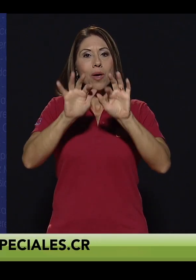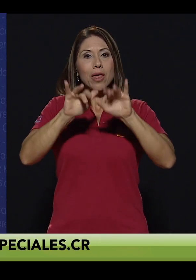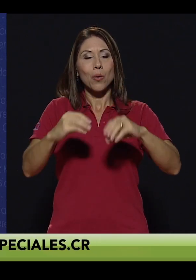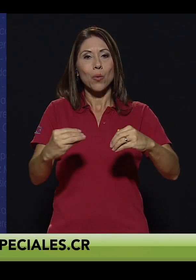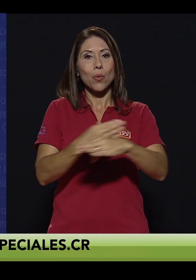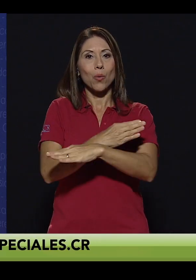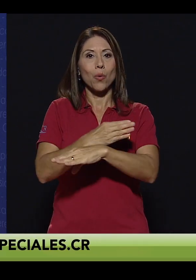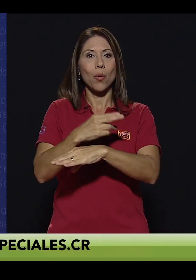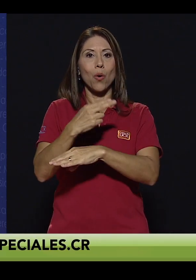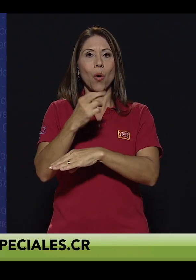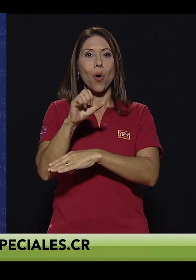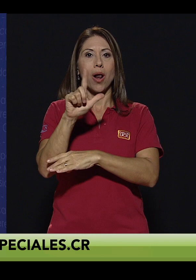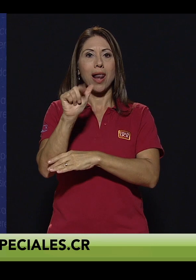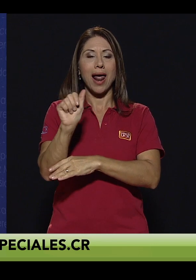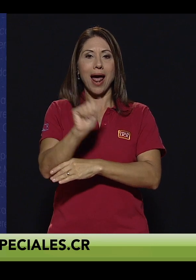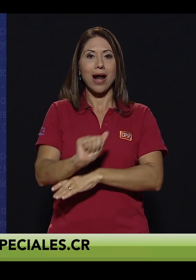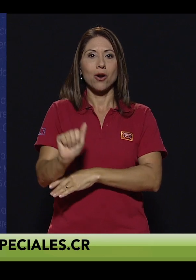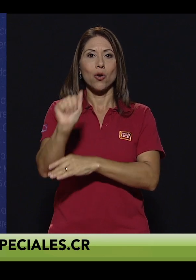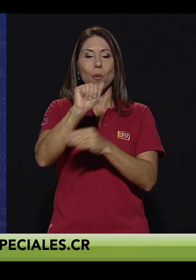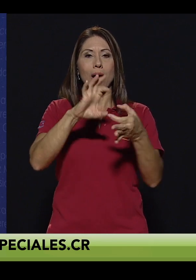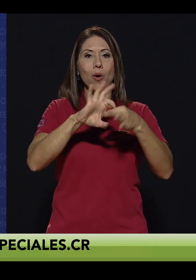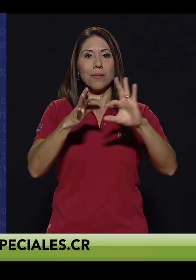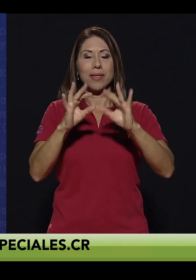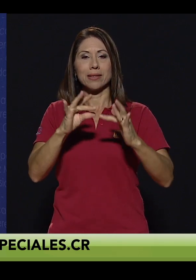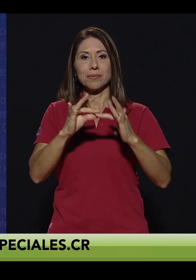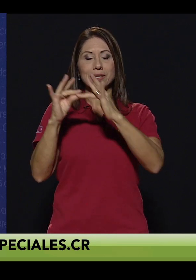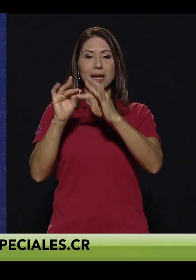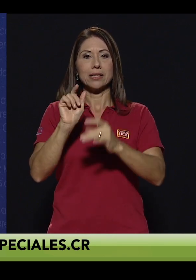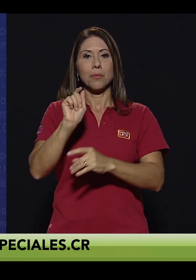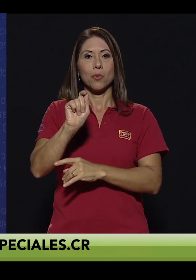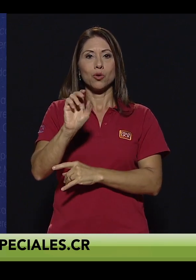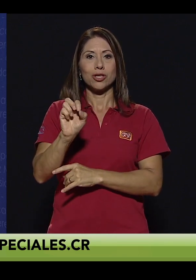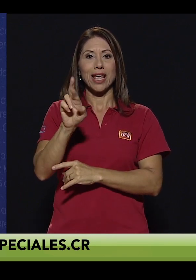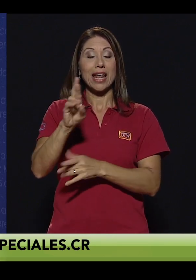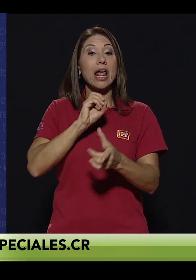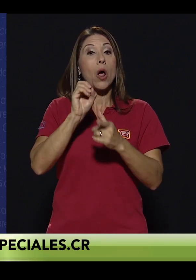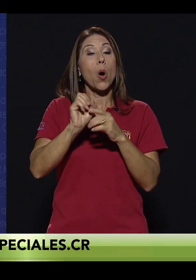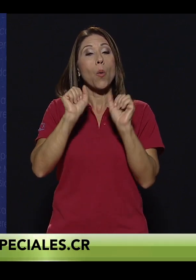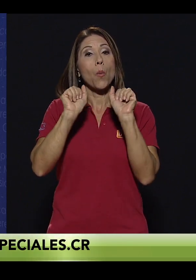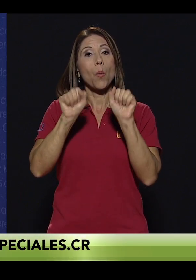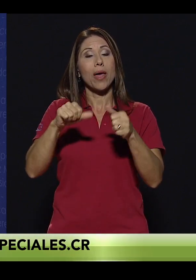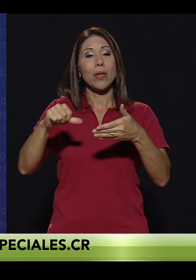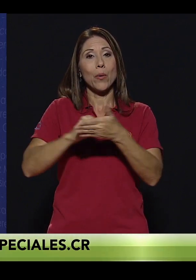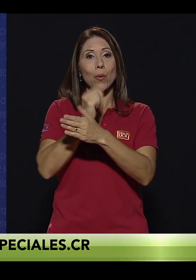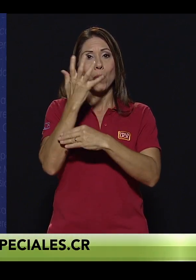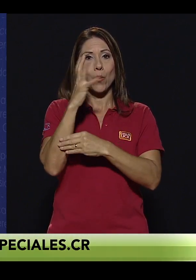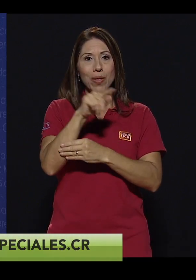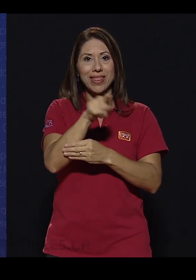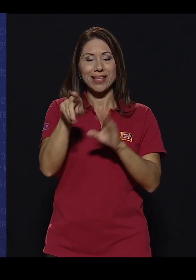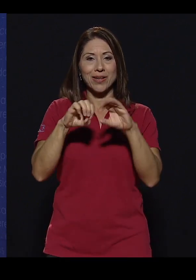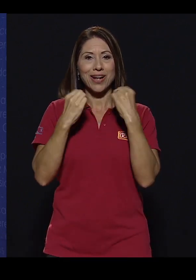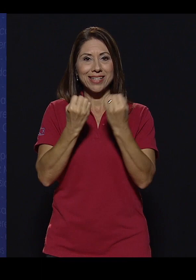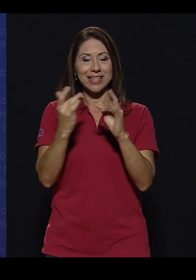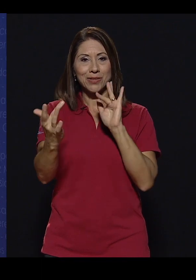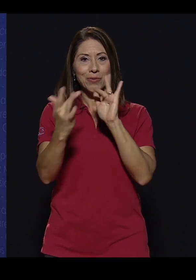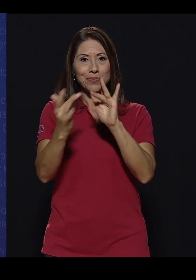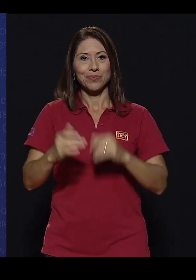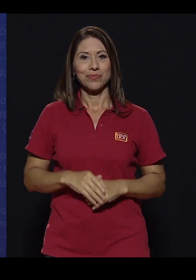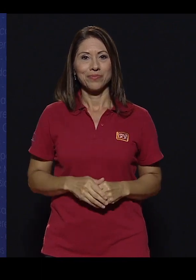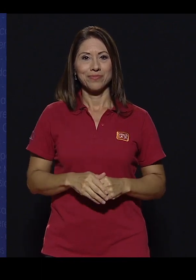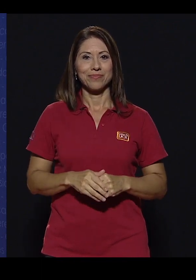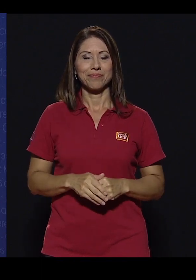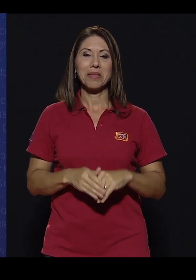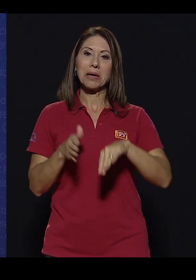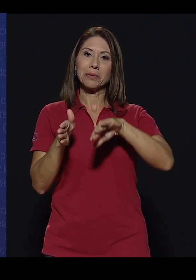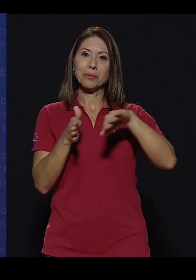pueden escribir al correo o la arroba olimpiadas especiales punto cr o visitar la página de facebook de esta organización